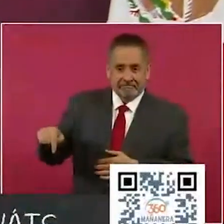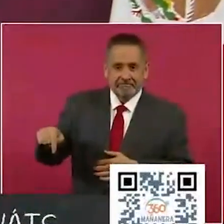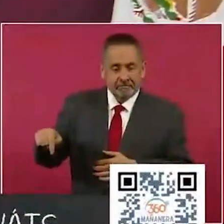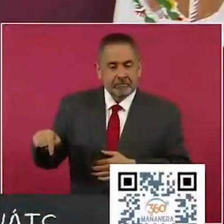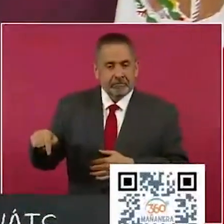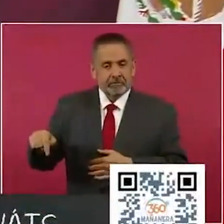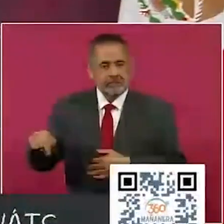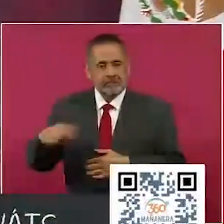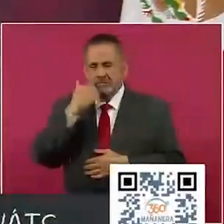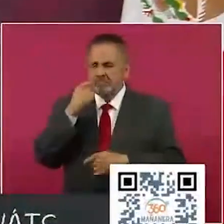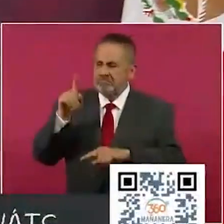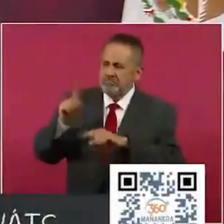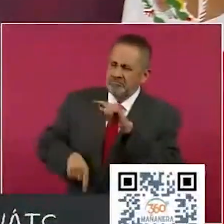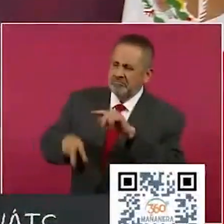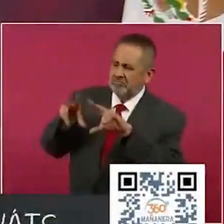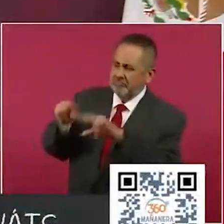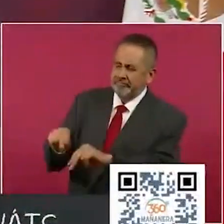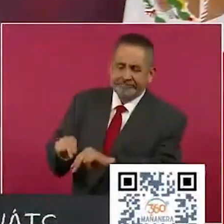querían